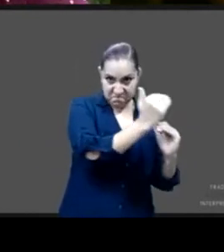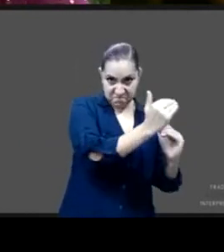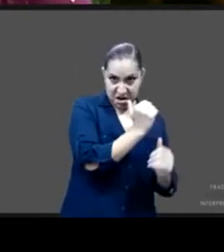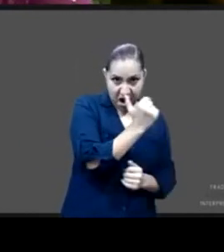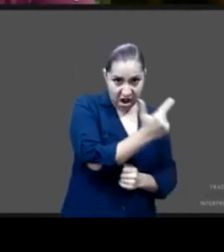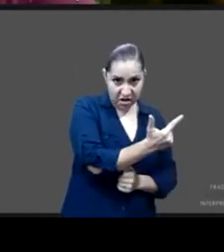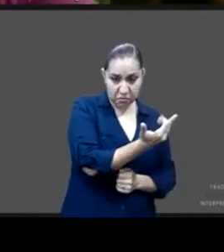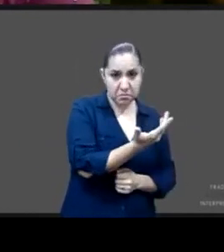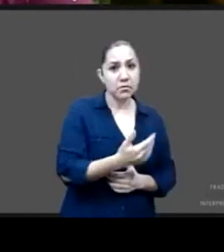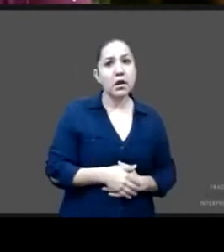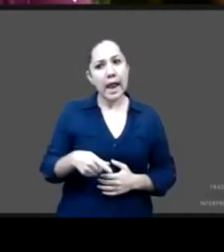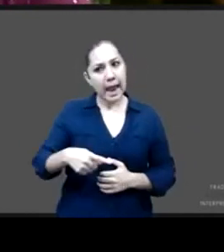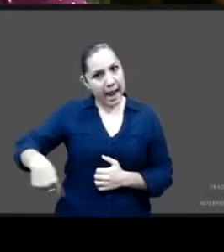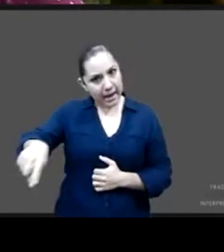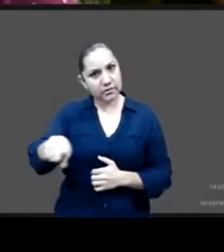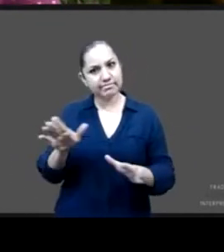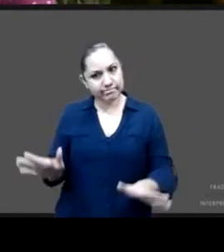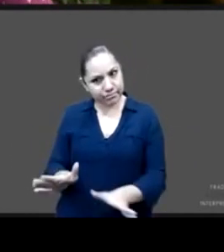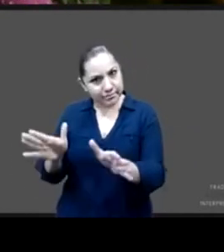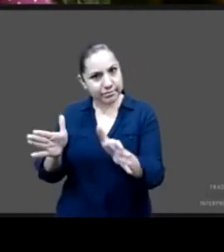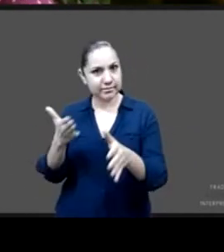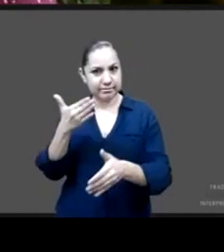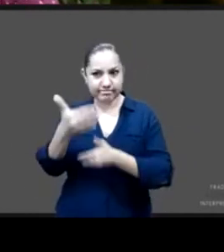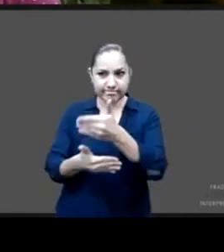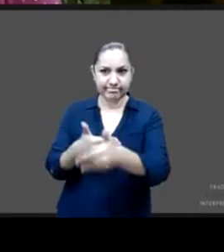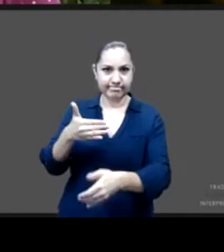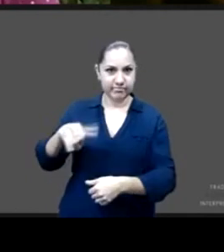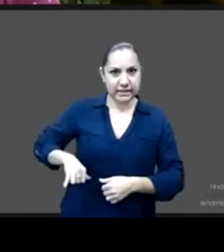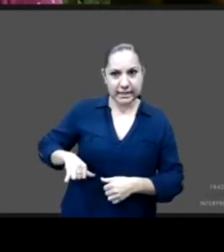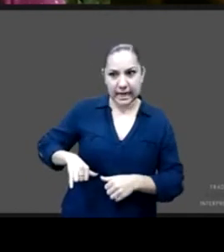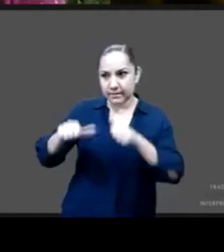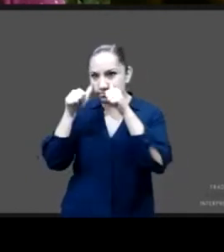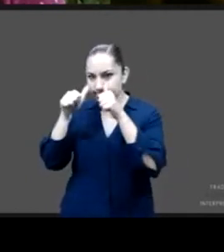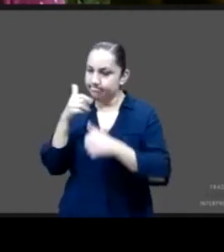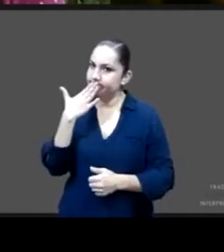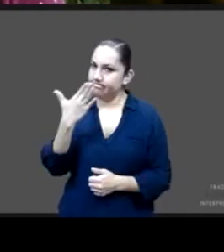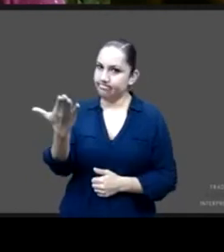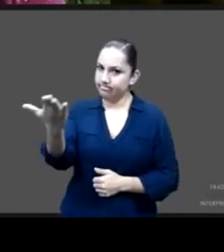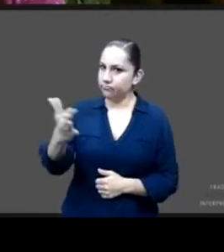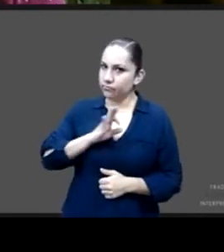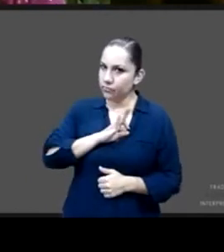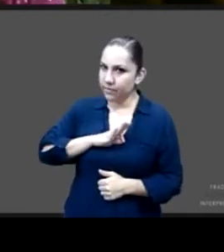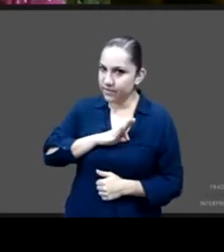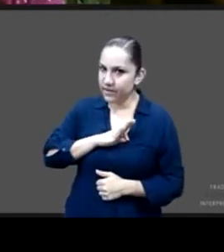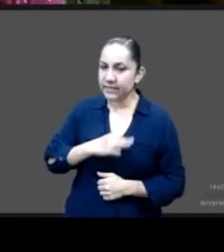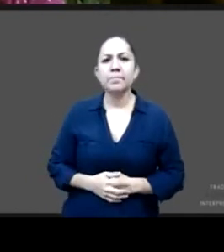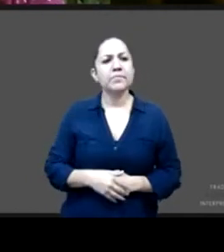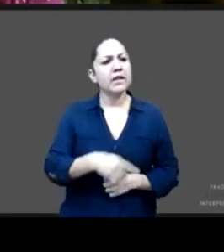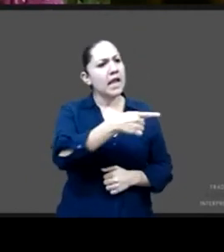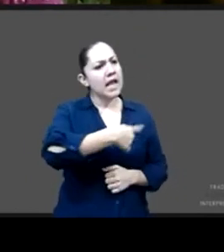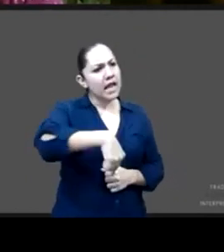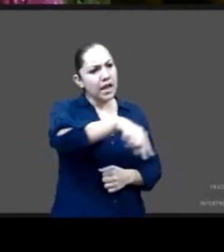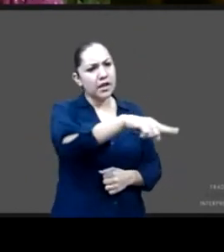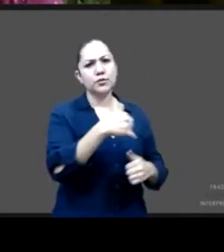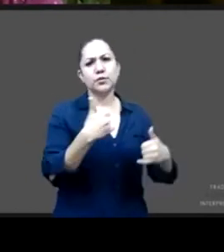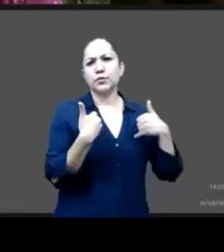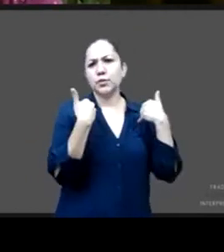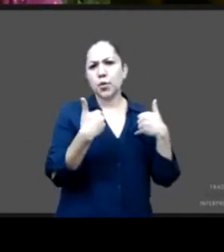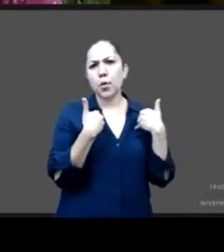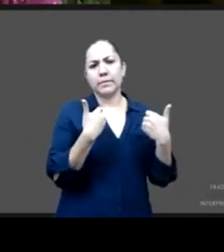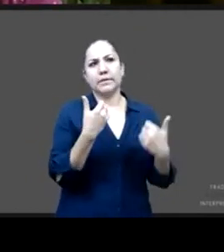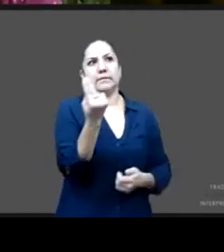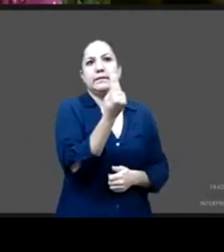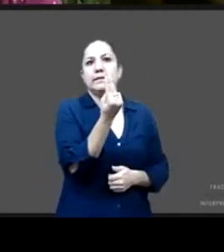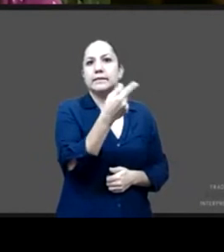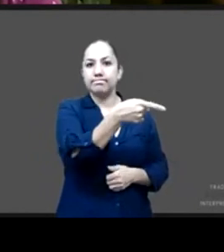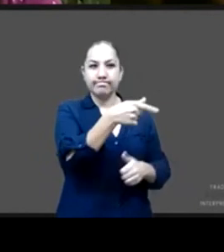buenas acciones en los jóvenes al ser el presente los jóvenes tienen que ser objeto de atención para que puedan ser parte de un futuro mejor